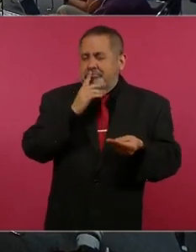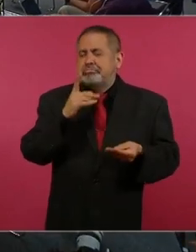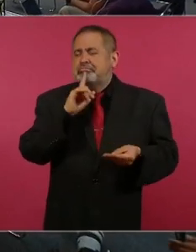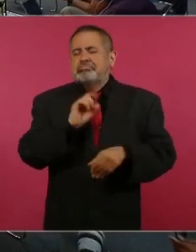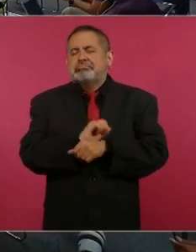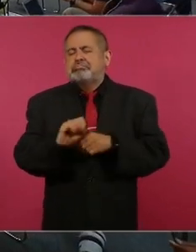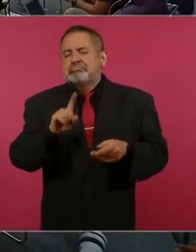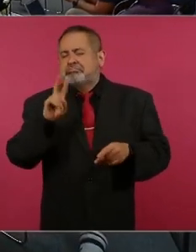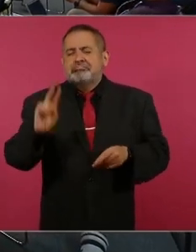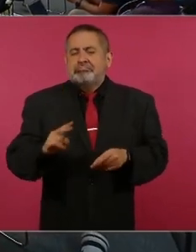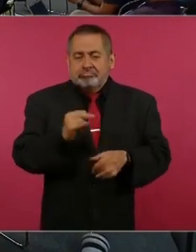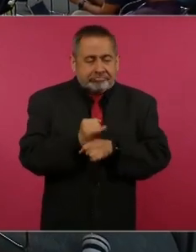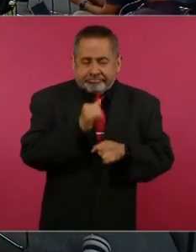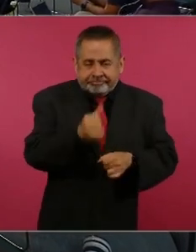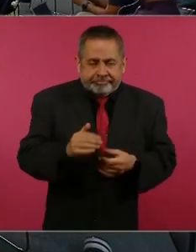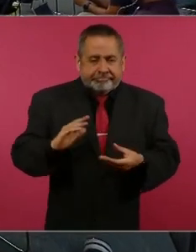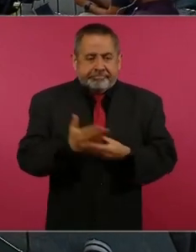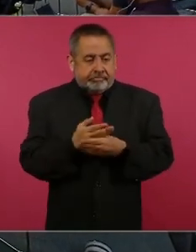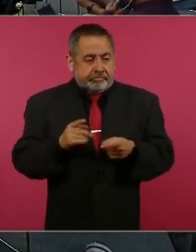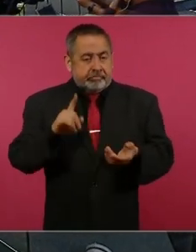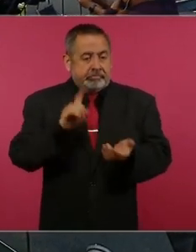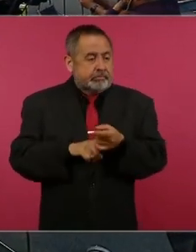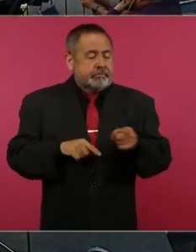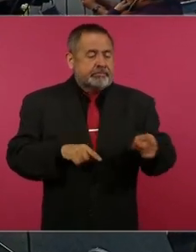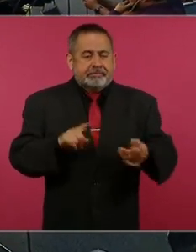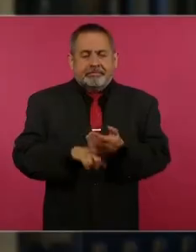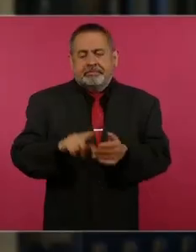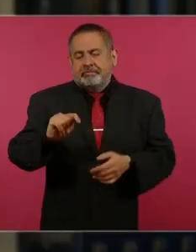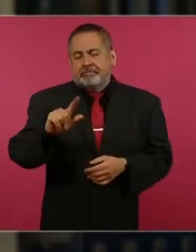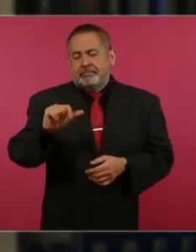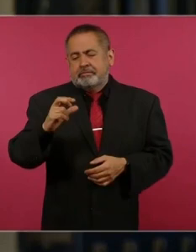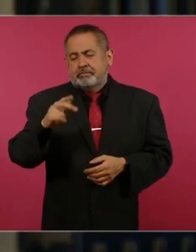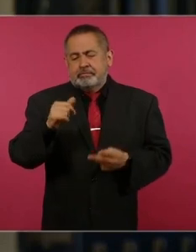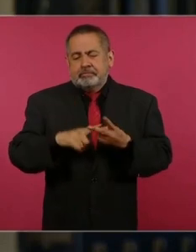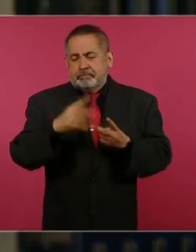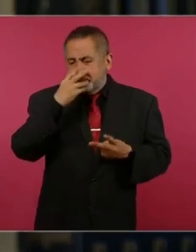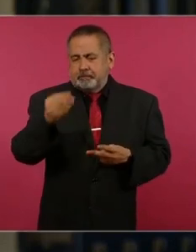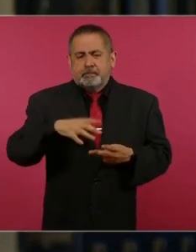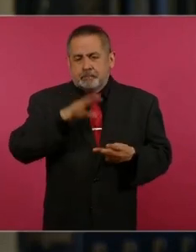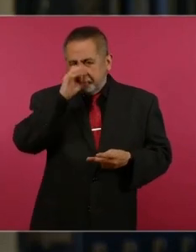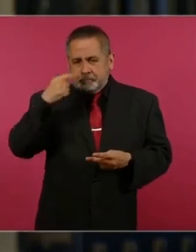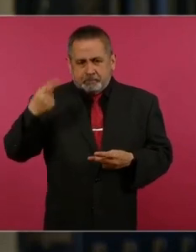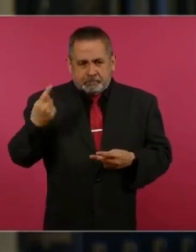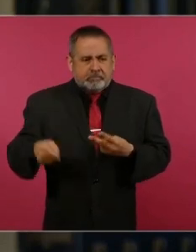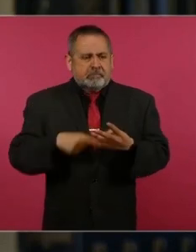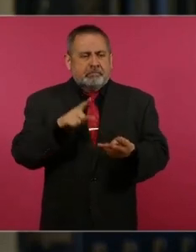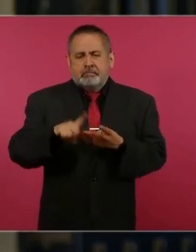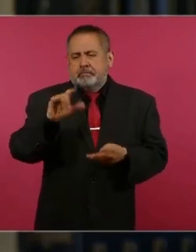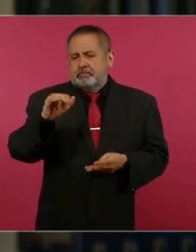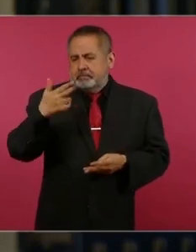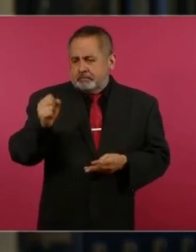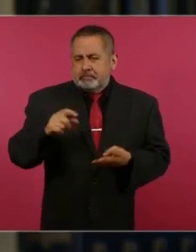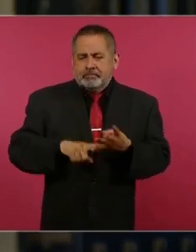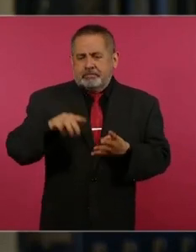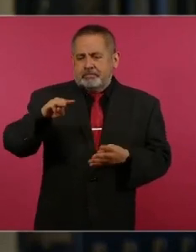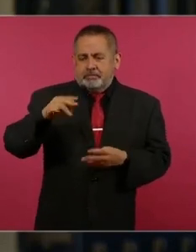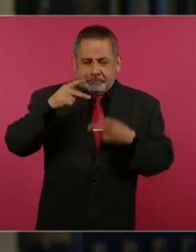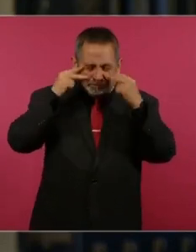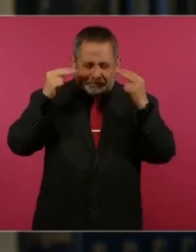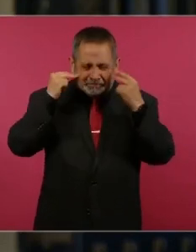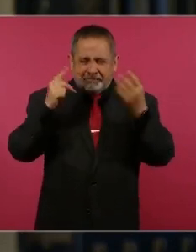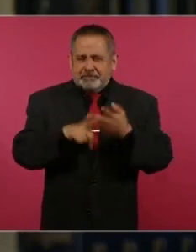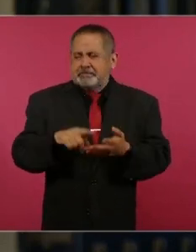ambiental, se detectaron la presencia de tlacuaches, armadillos, coyotes, zorros, linces, mapaches, cuatís,